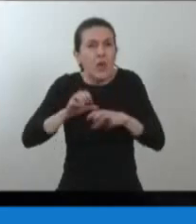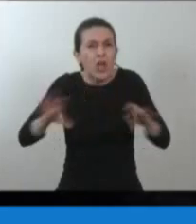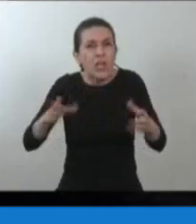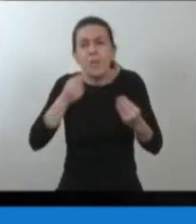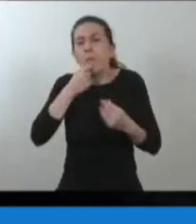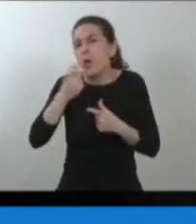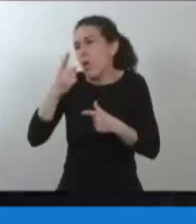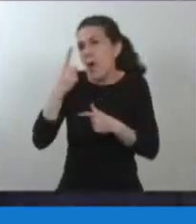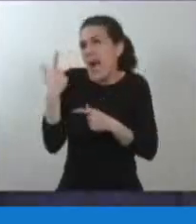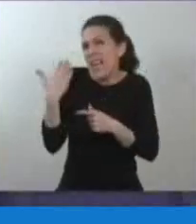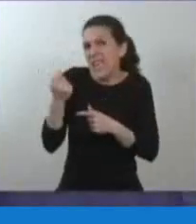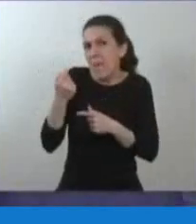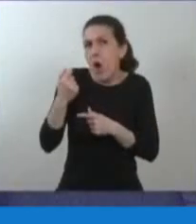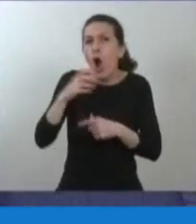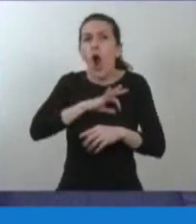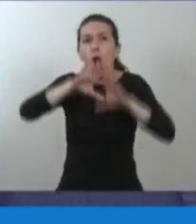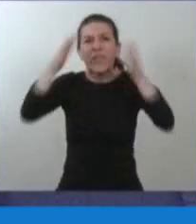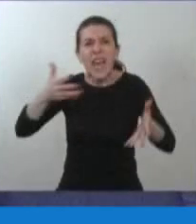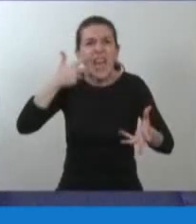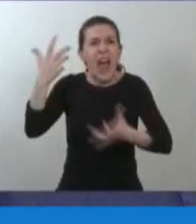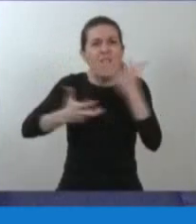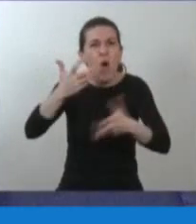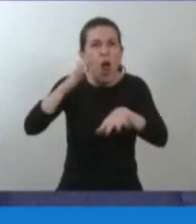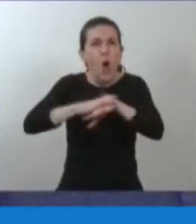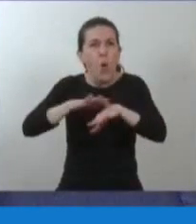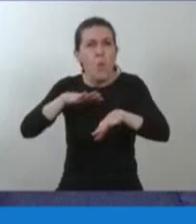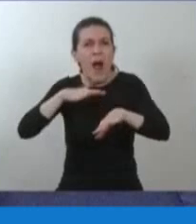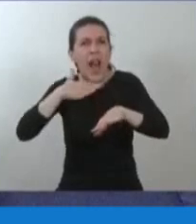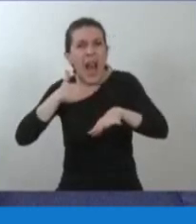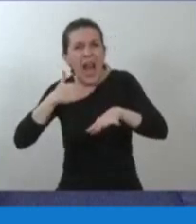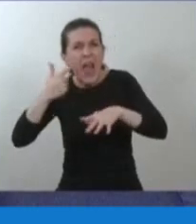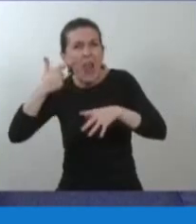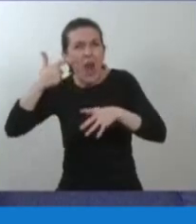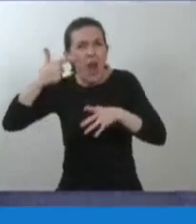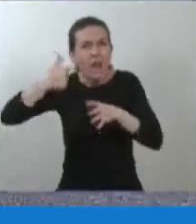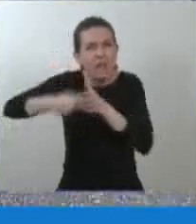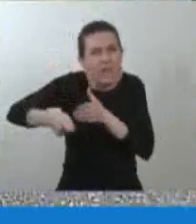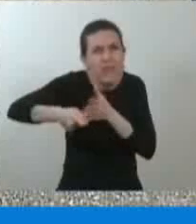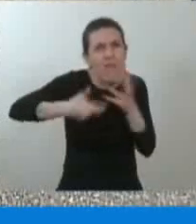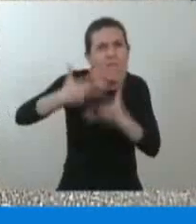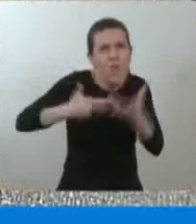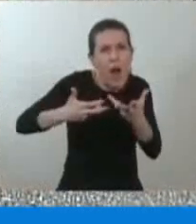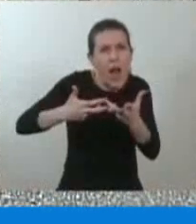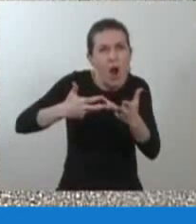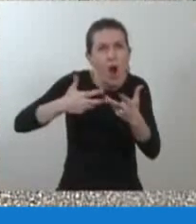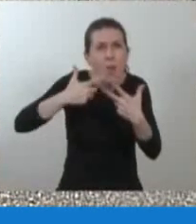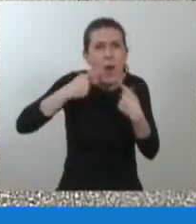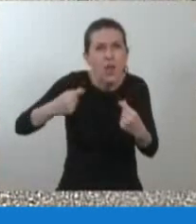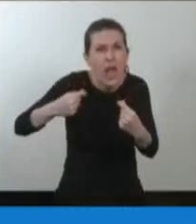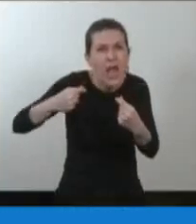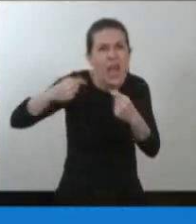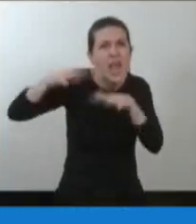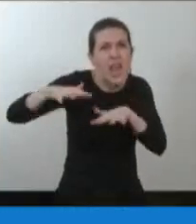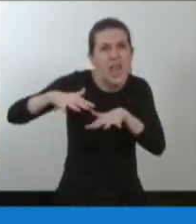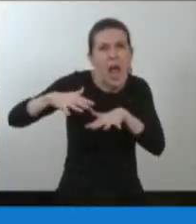comisaría se incendió hoy terminó con la vida de los que estaban allí recluidos a la